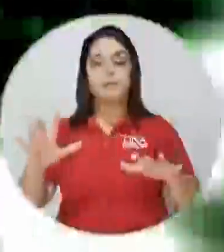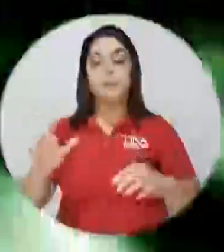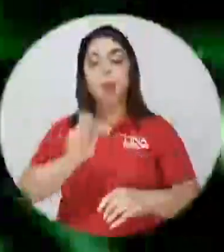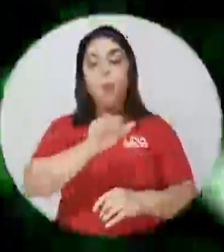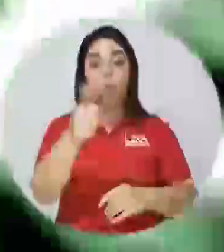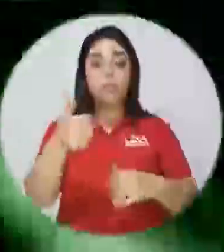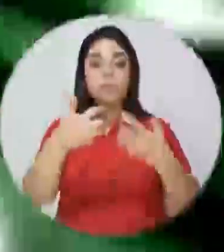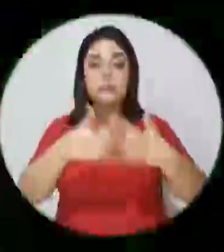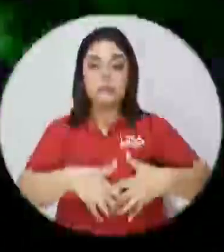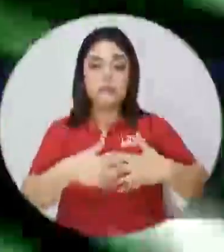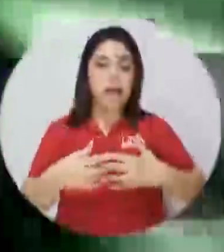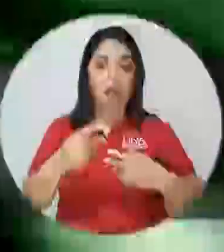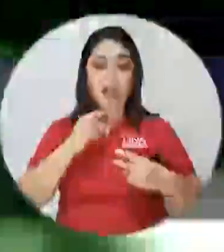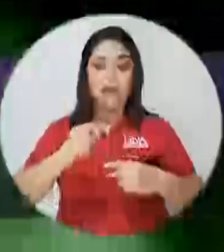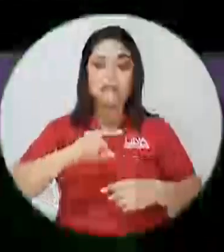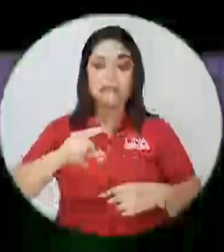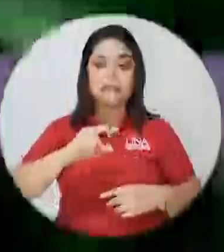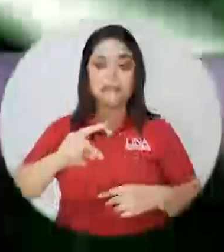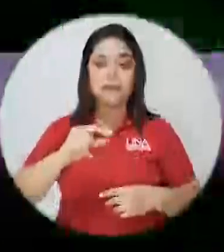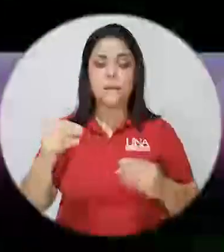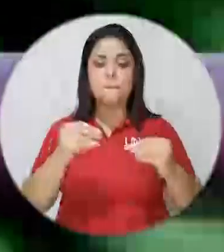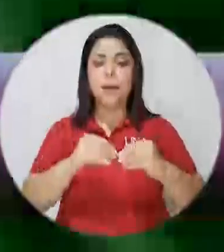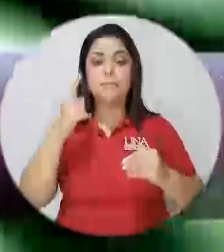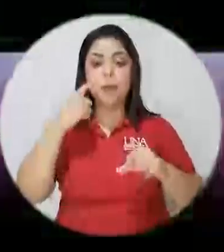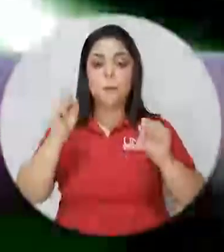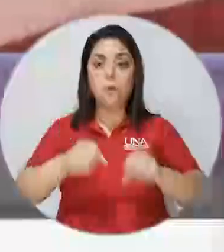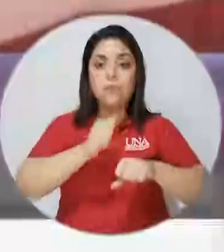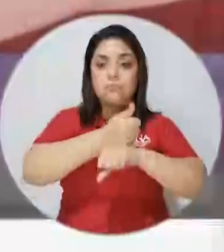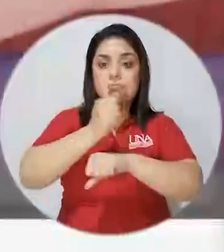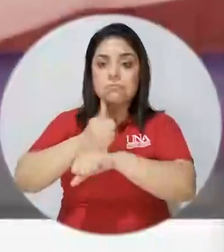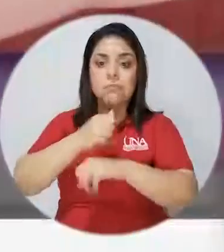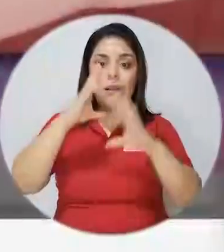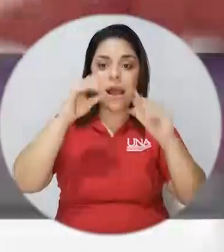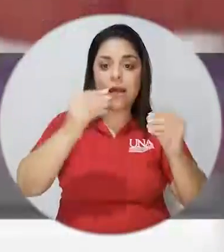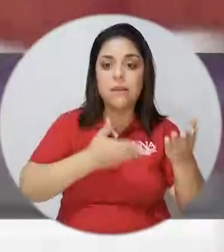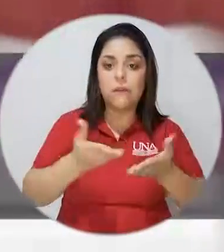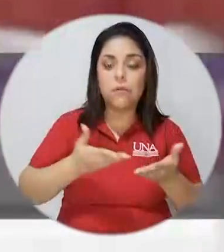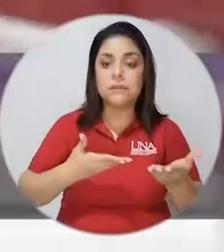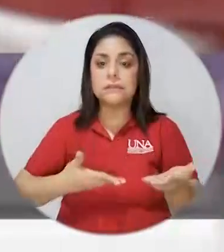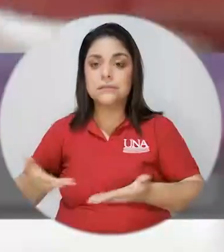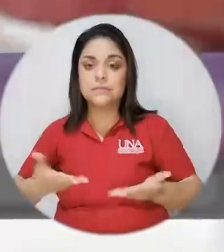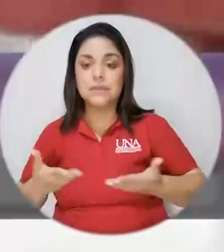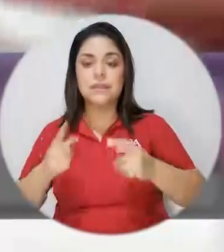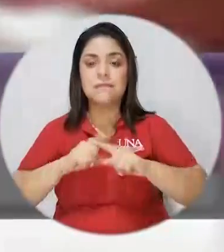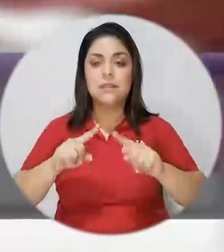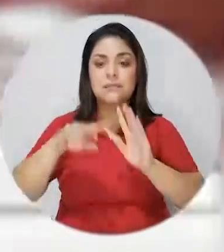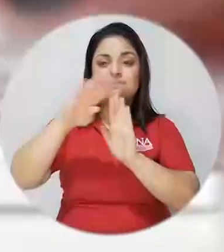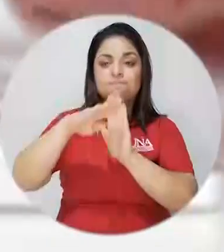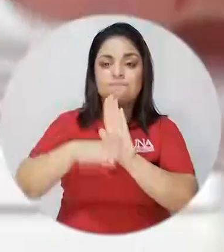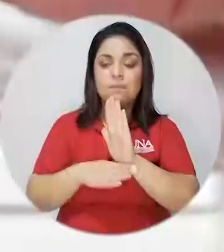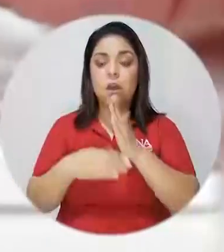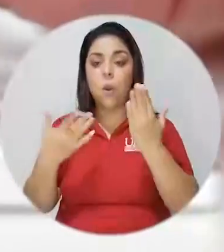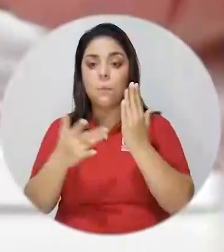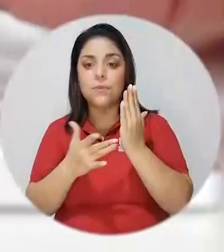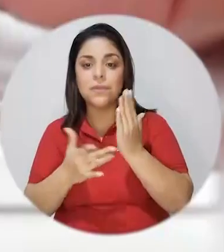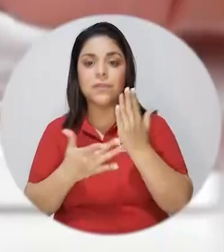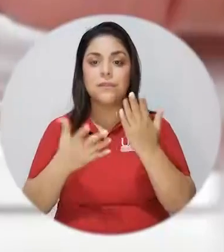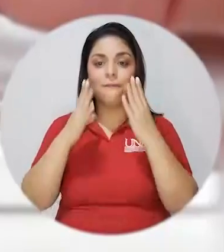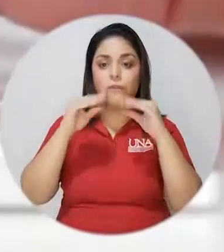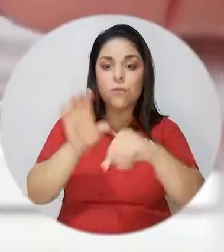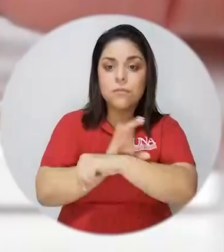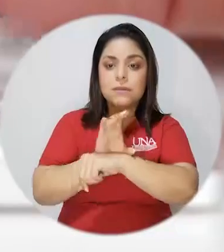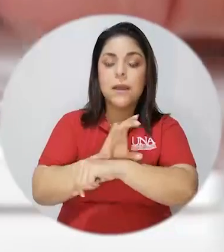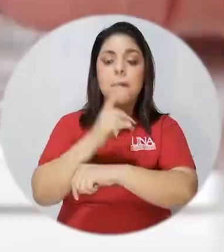que correr un poco más para poder tener plataformas, servicios, protocolos, facilidades tecnológicas, facilidades